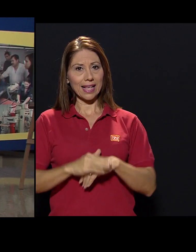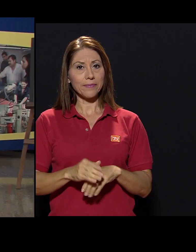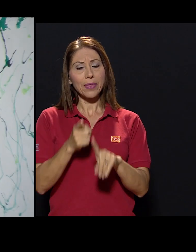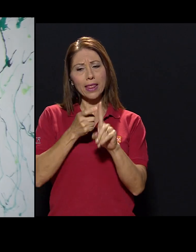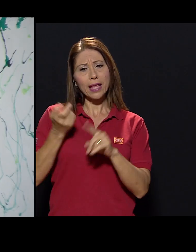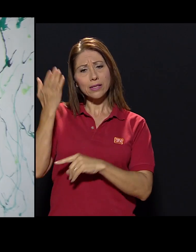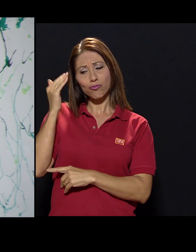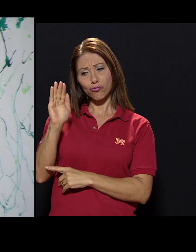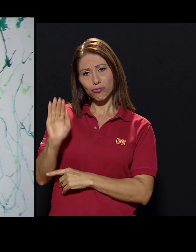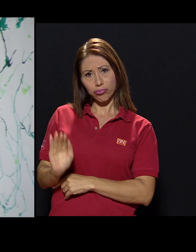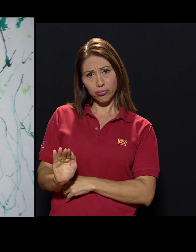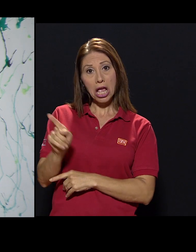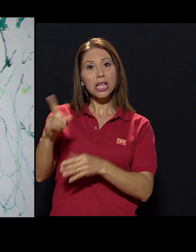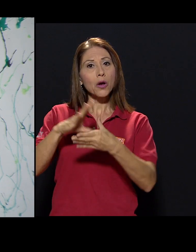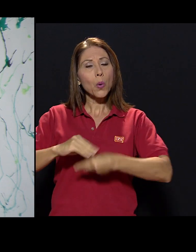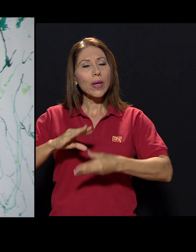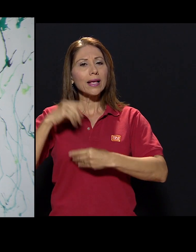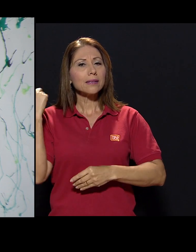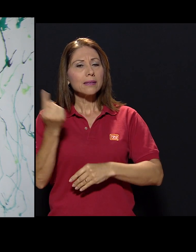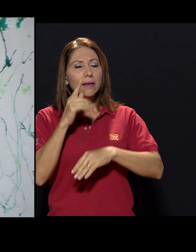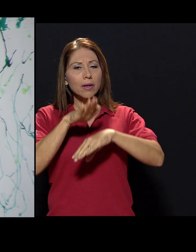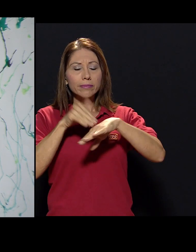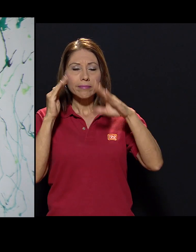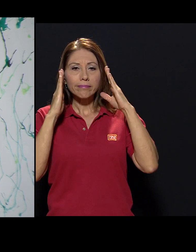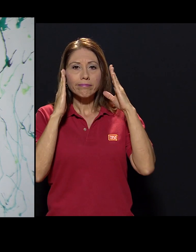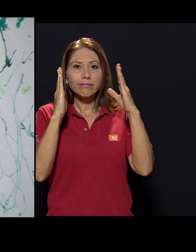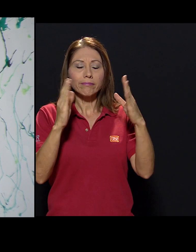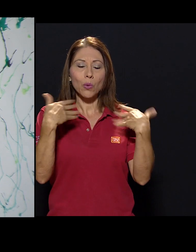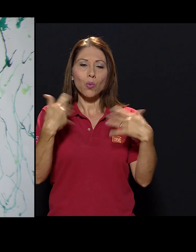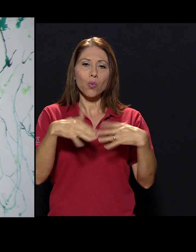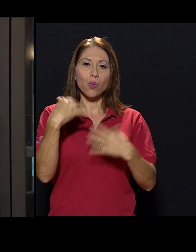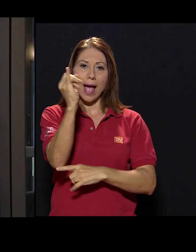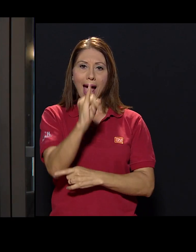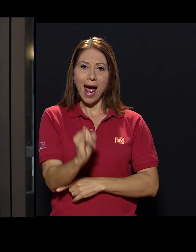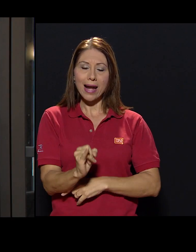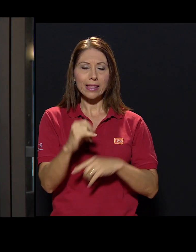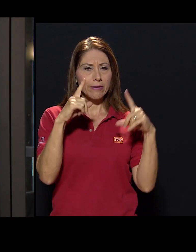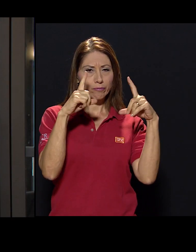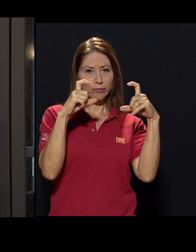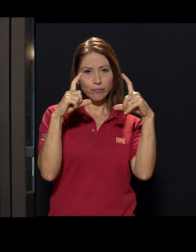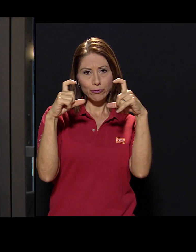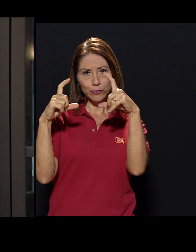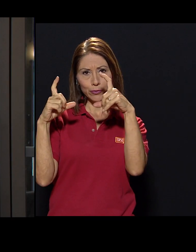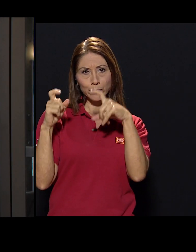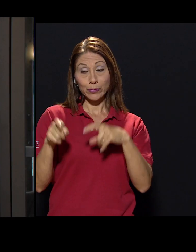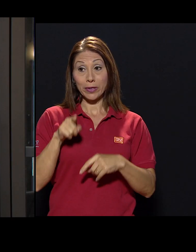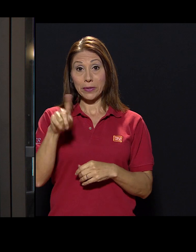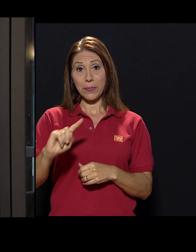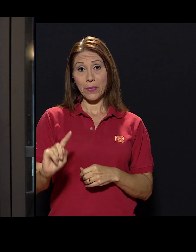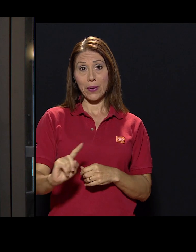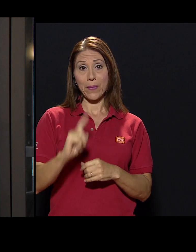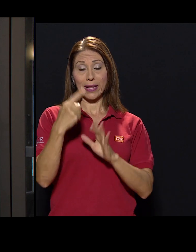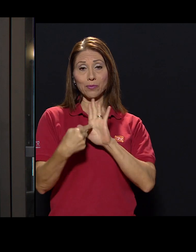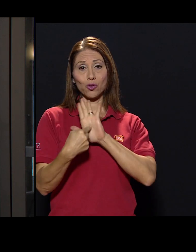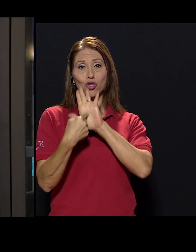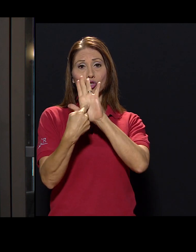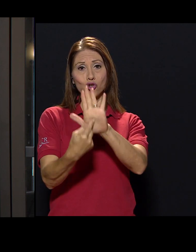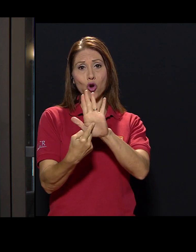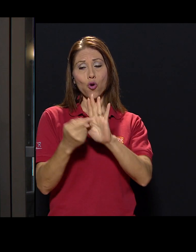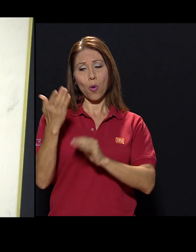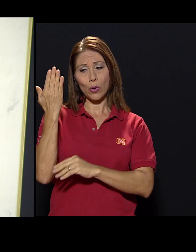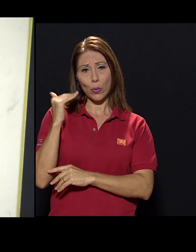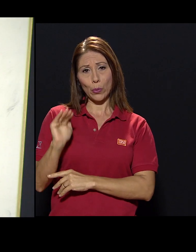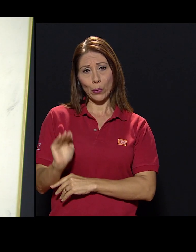Desde su infancia Cuenta que siempre Le llamó la atención El arte Y la fotografía Lo que la llevó A tener su primera